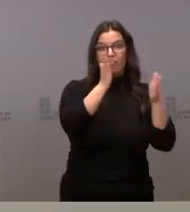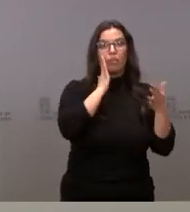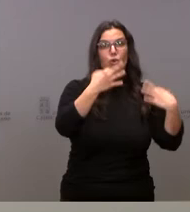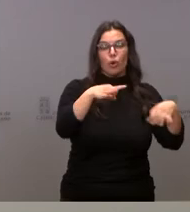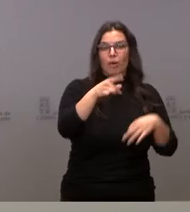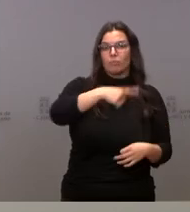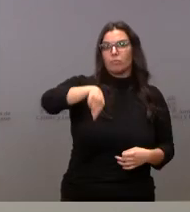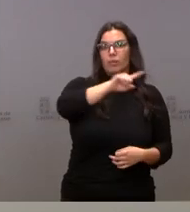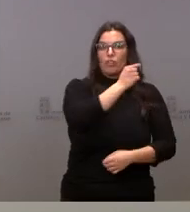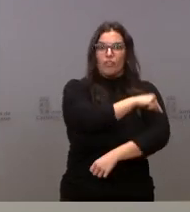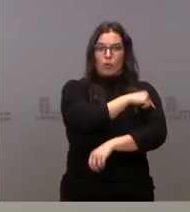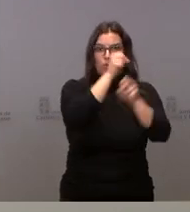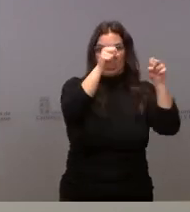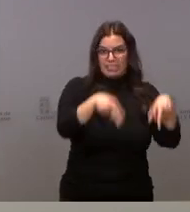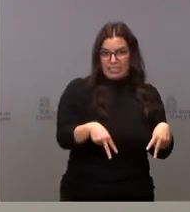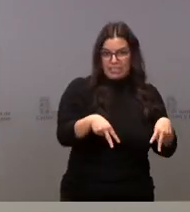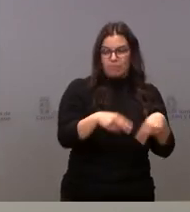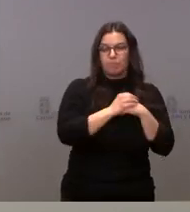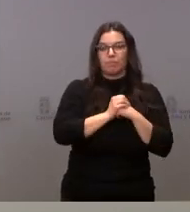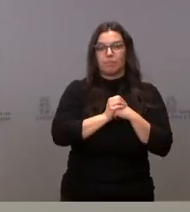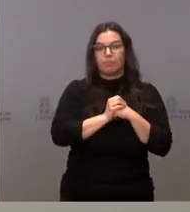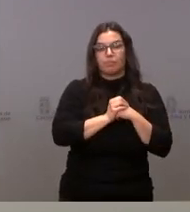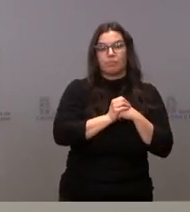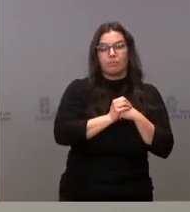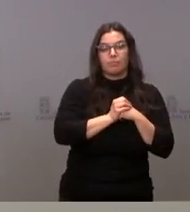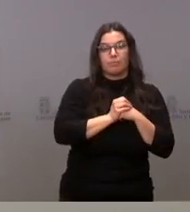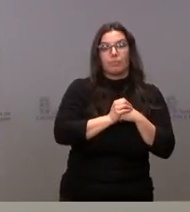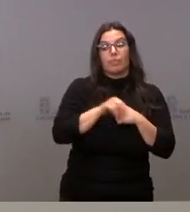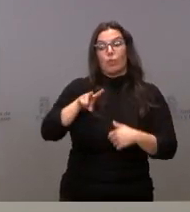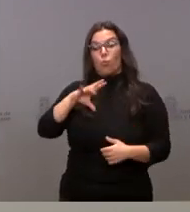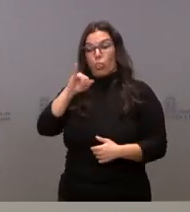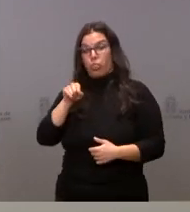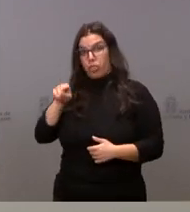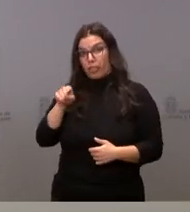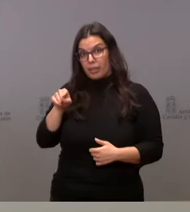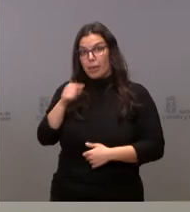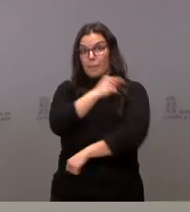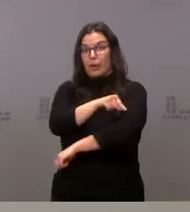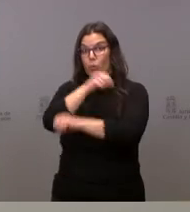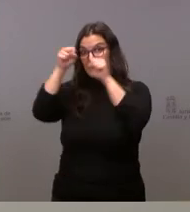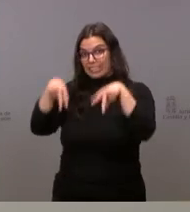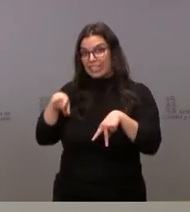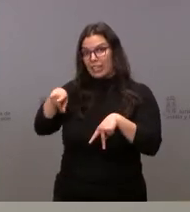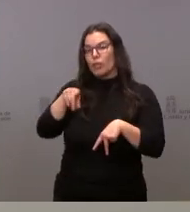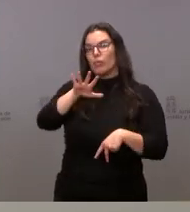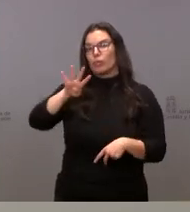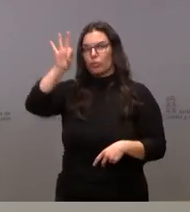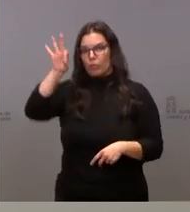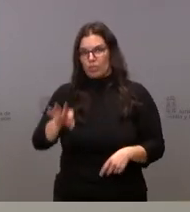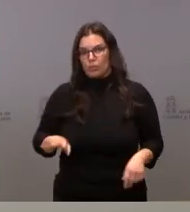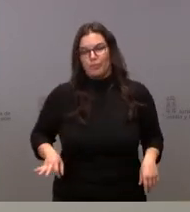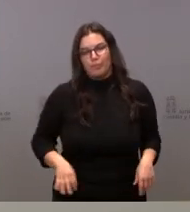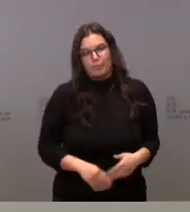pacientes que no tienen vacunación kovic mientras que los ingresados en uci que no están vacunados ascienden al 54%